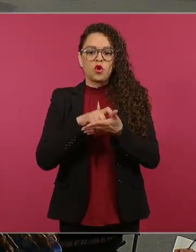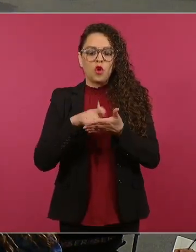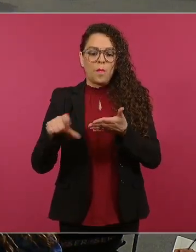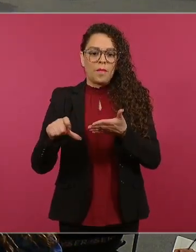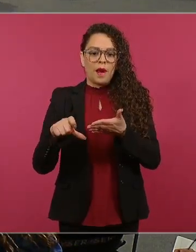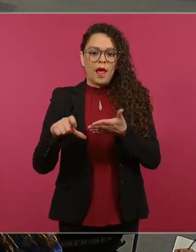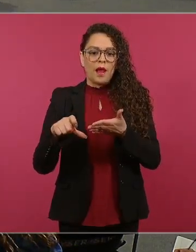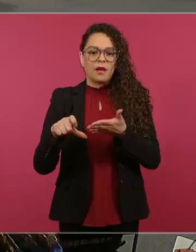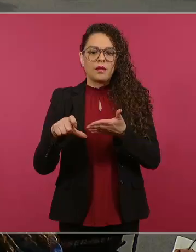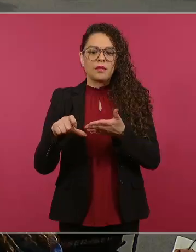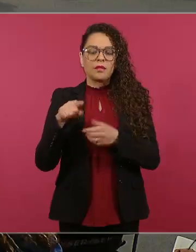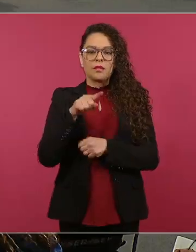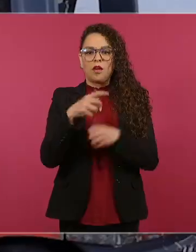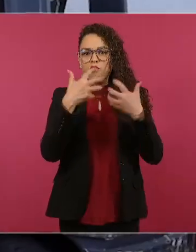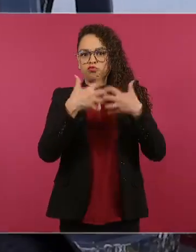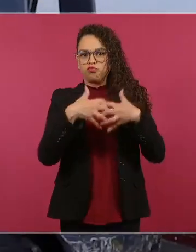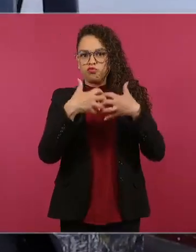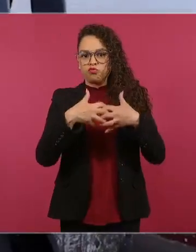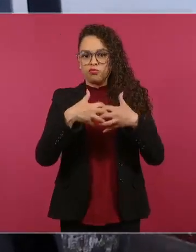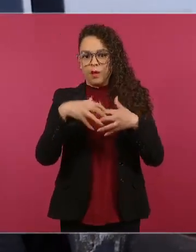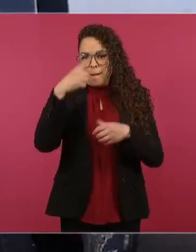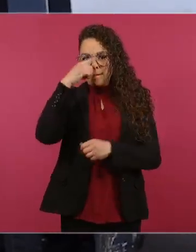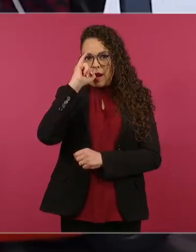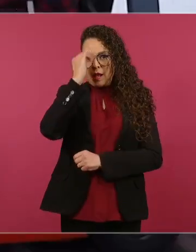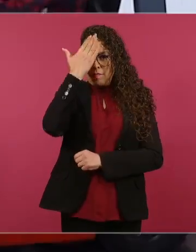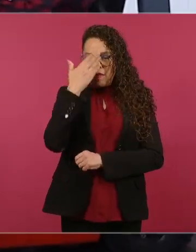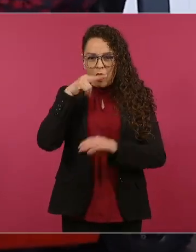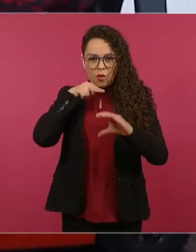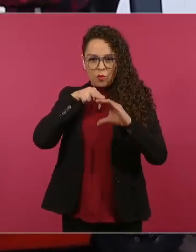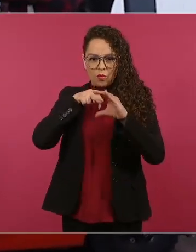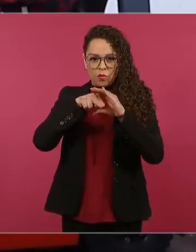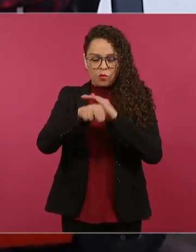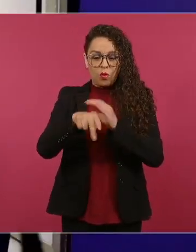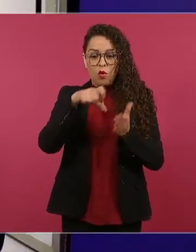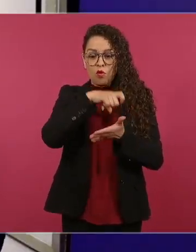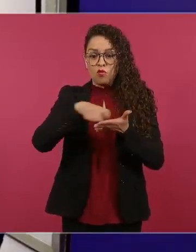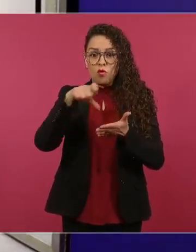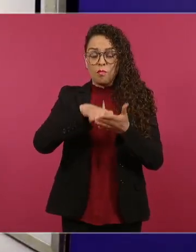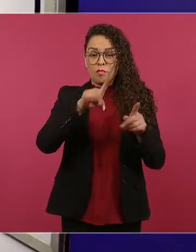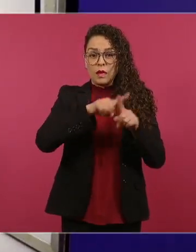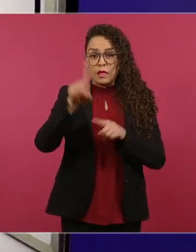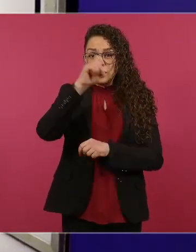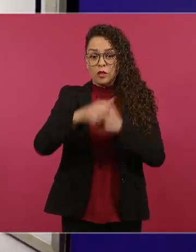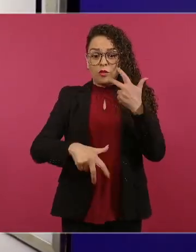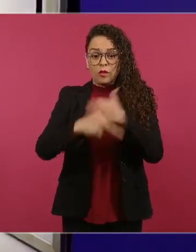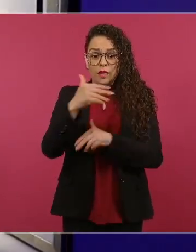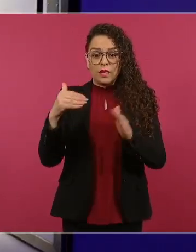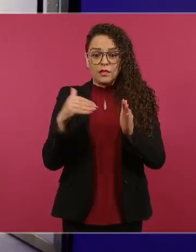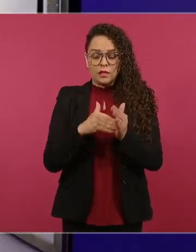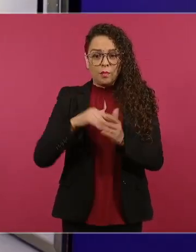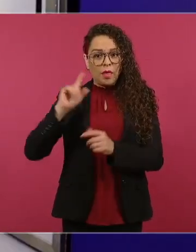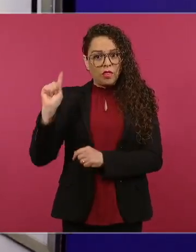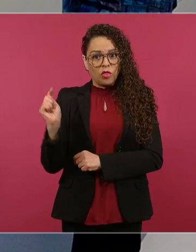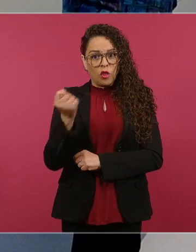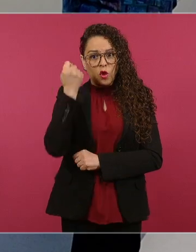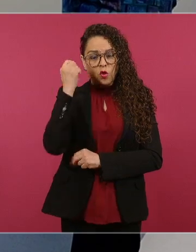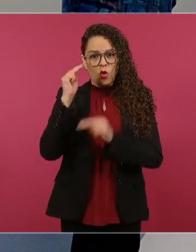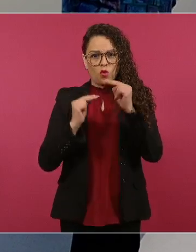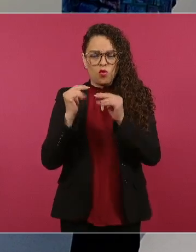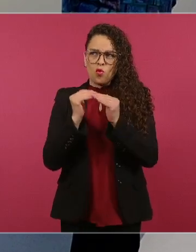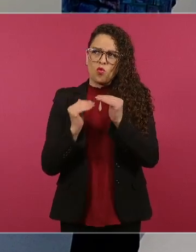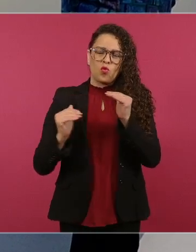imagenología. Se adquirieron más de 113,000 bienes, dando prioridad a aparatos de alta tecnología, con